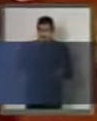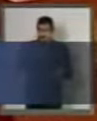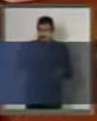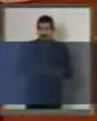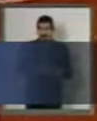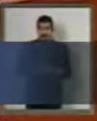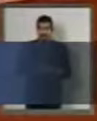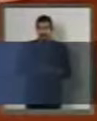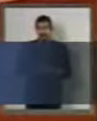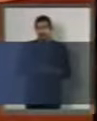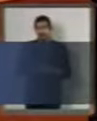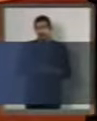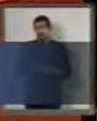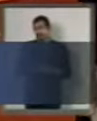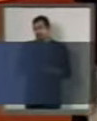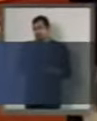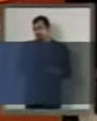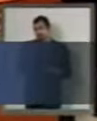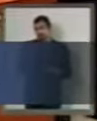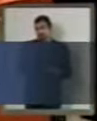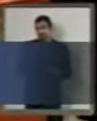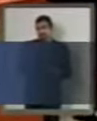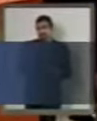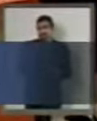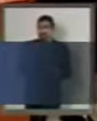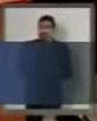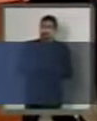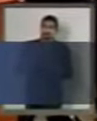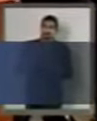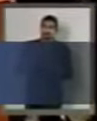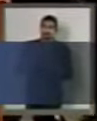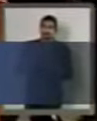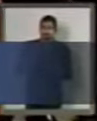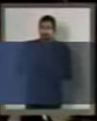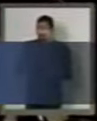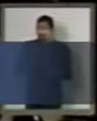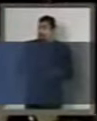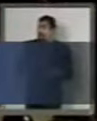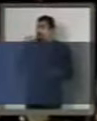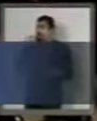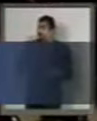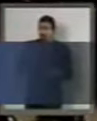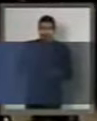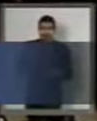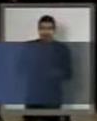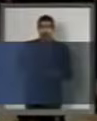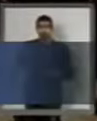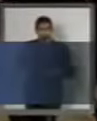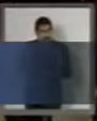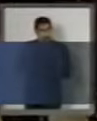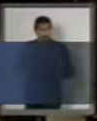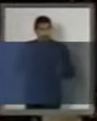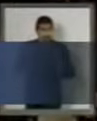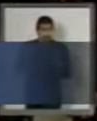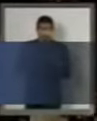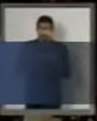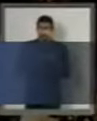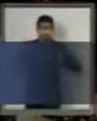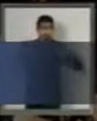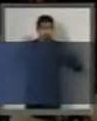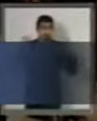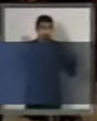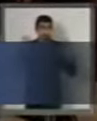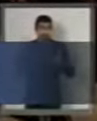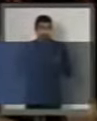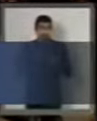en ese proyecto? Bueno, que fuera para mujeres, pero hablábamos y hablamos de lo que